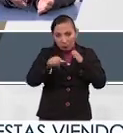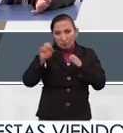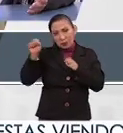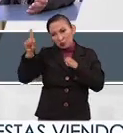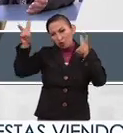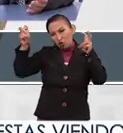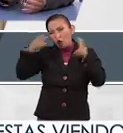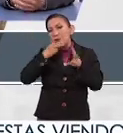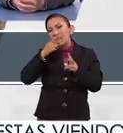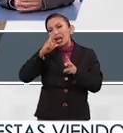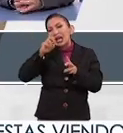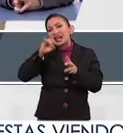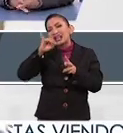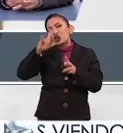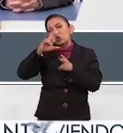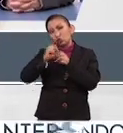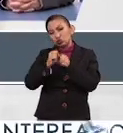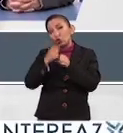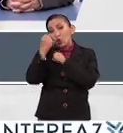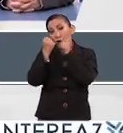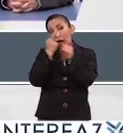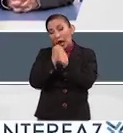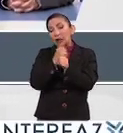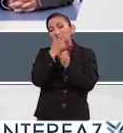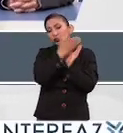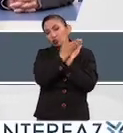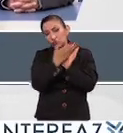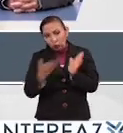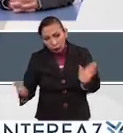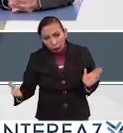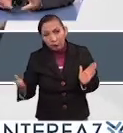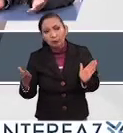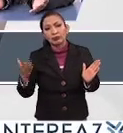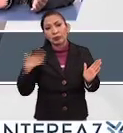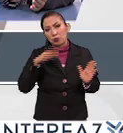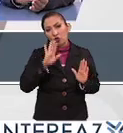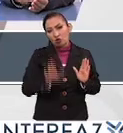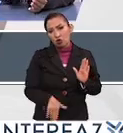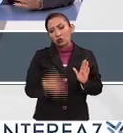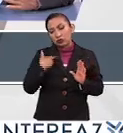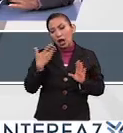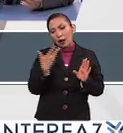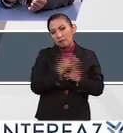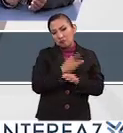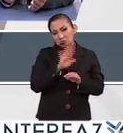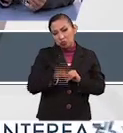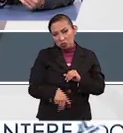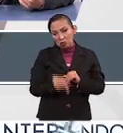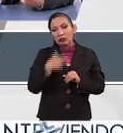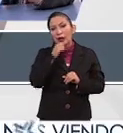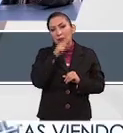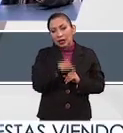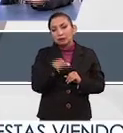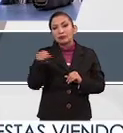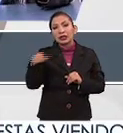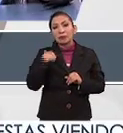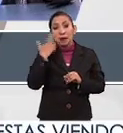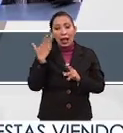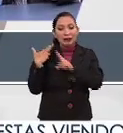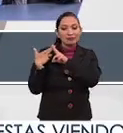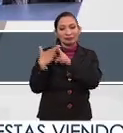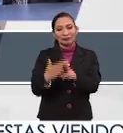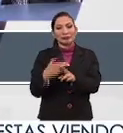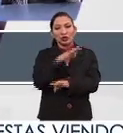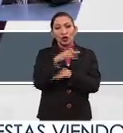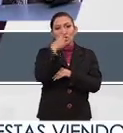y pues desgraciadamente hace un año Ríos falleció, y bueno, con ese motivo, para celebrar